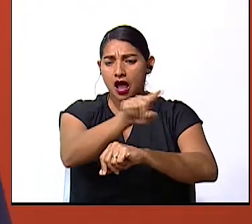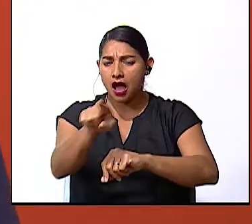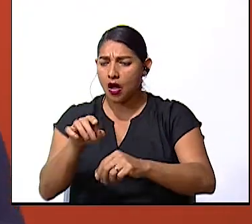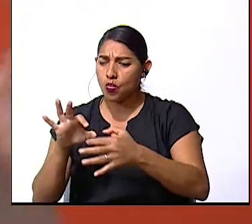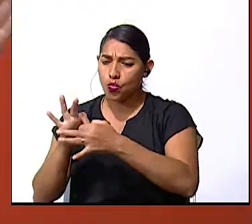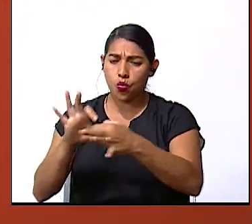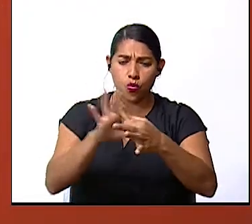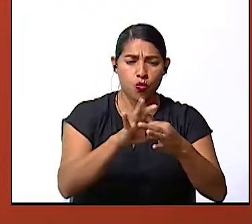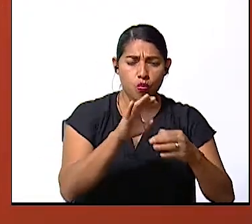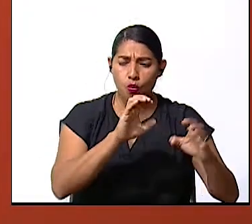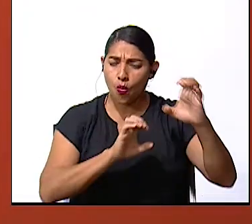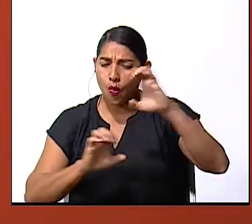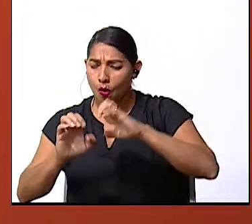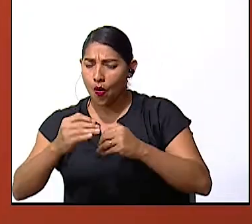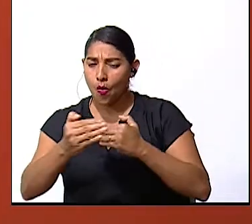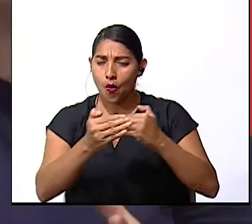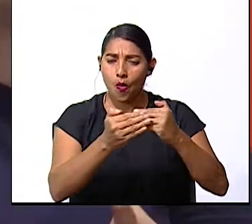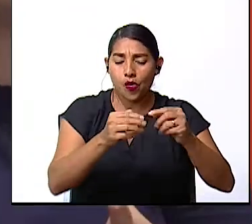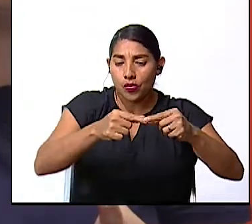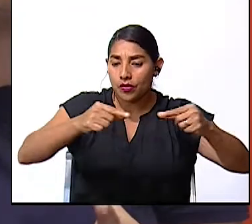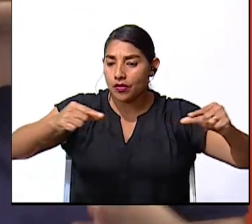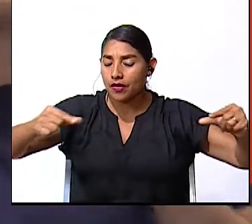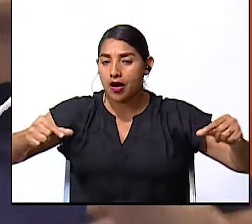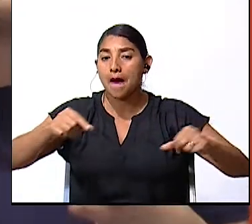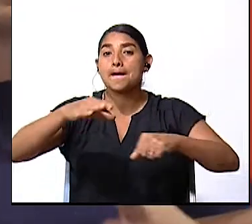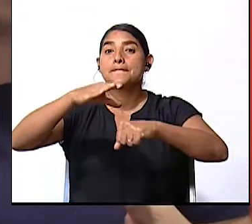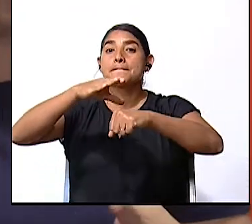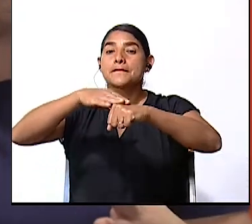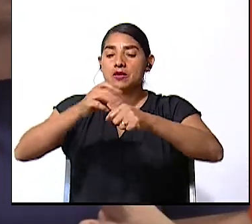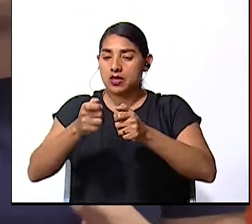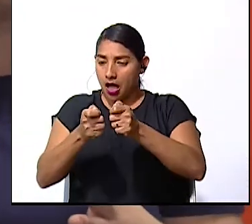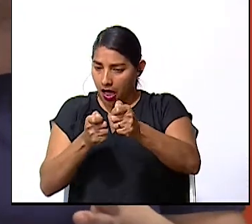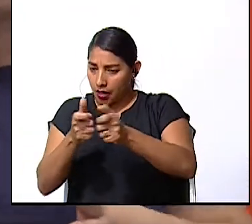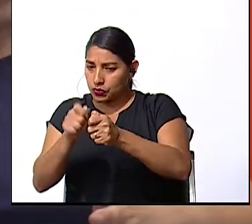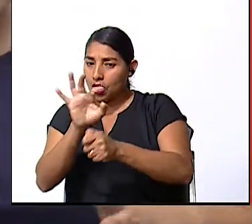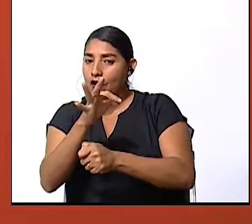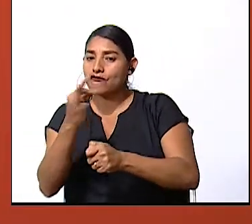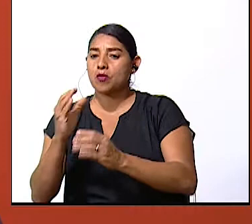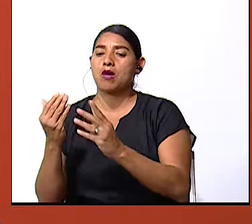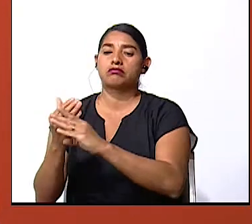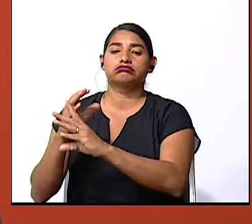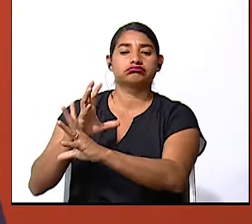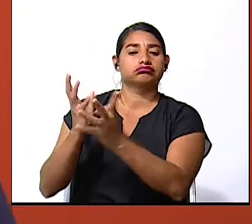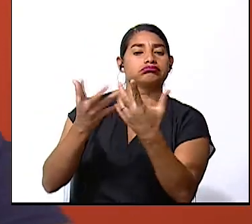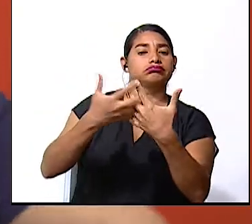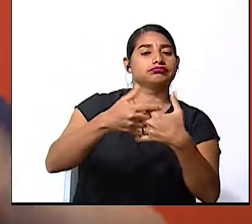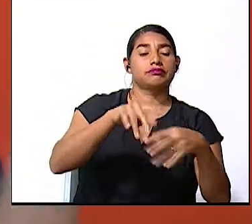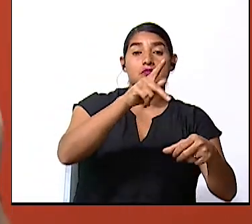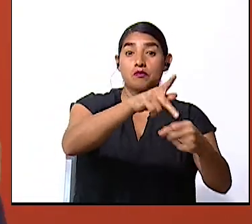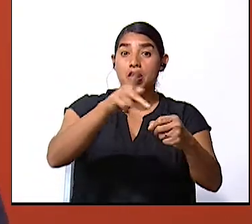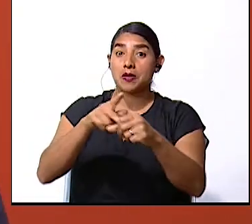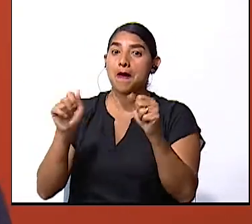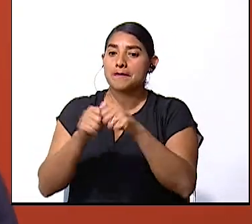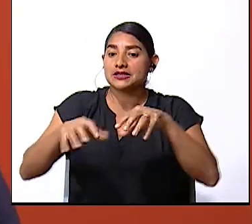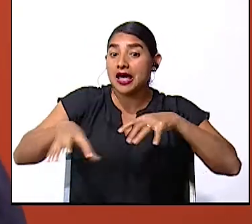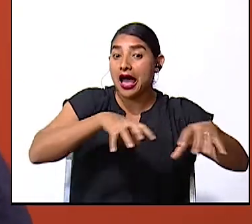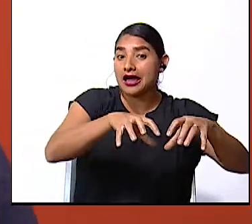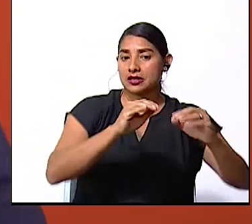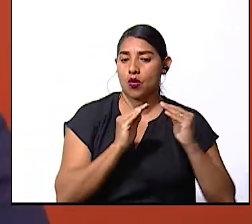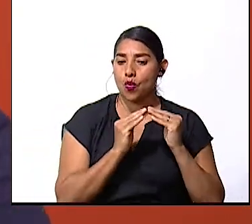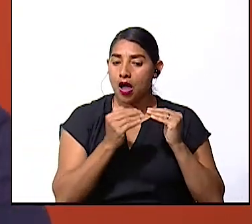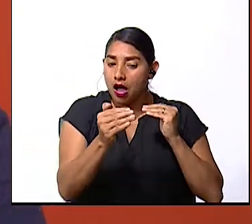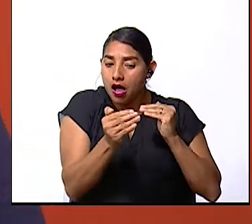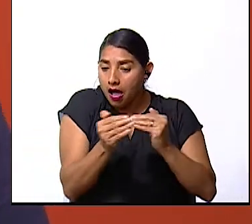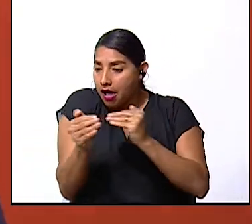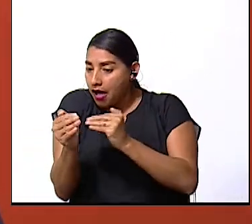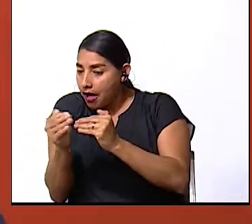afinidad ecológica y proximidad geográfica permiten su administración en forma integral y una participación mucho más activa de las comunidades